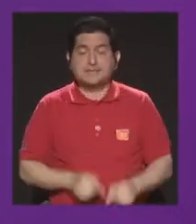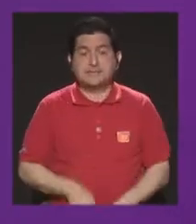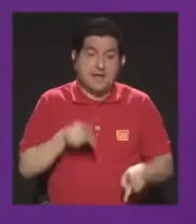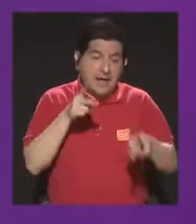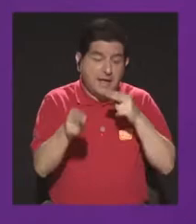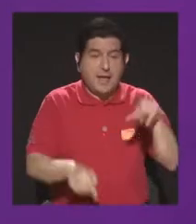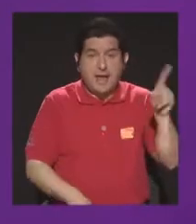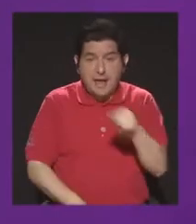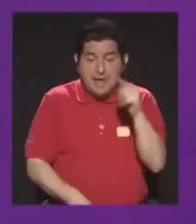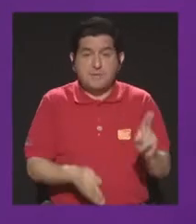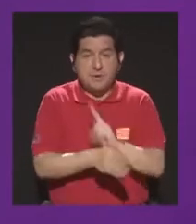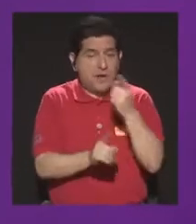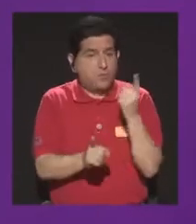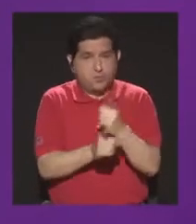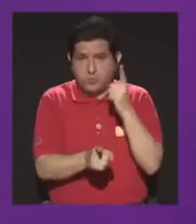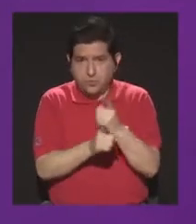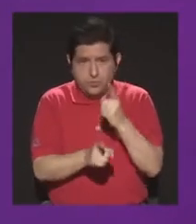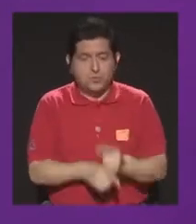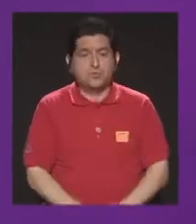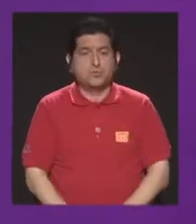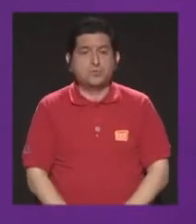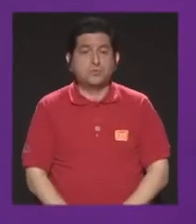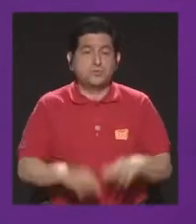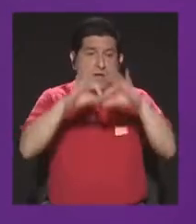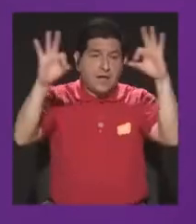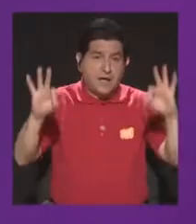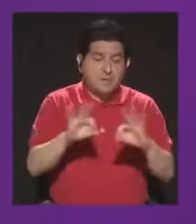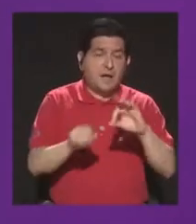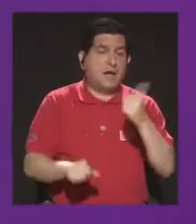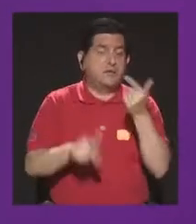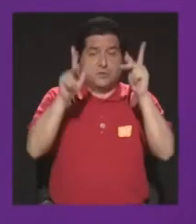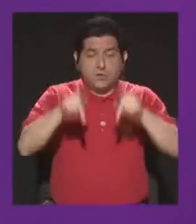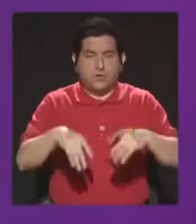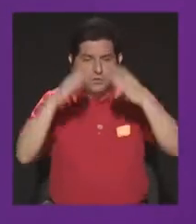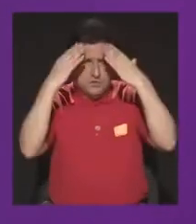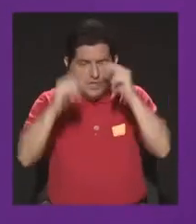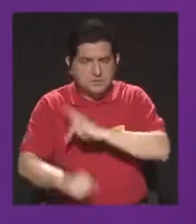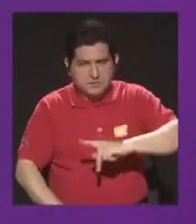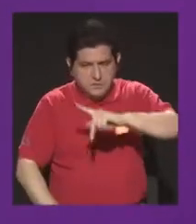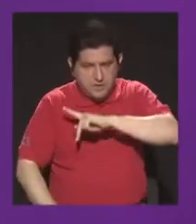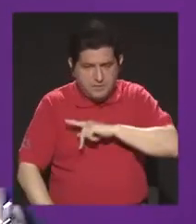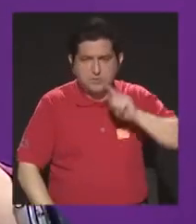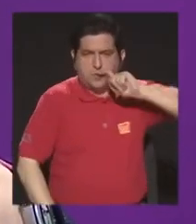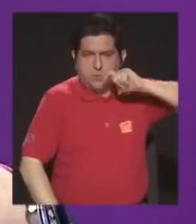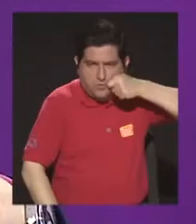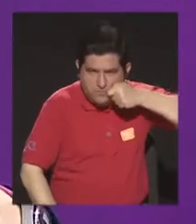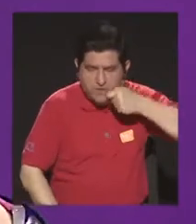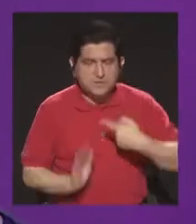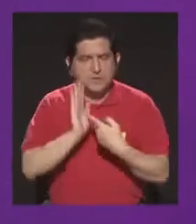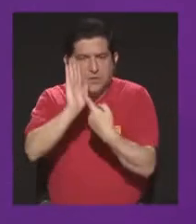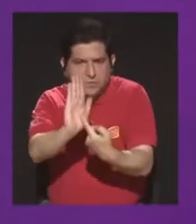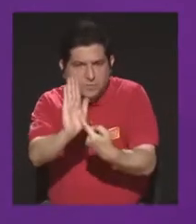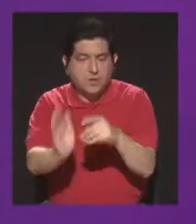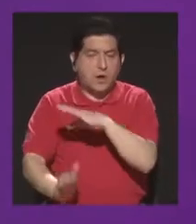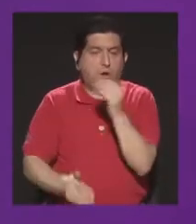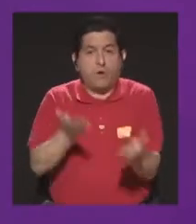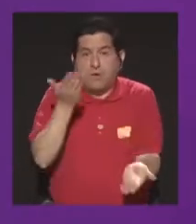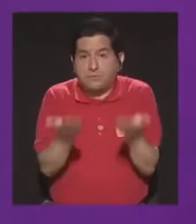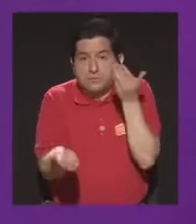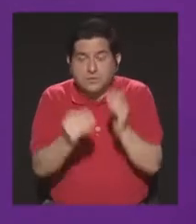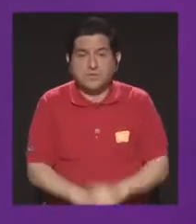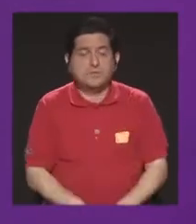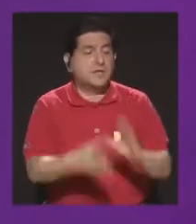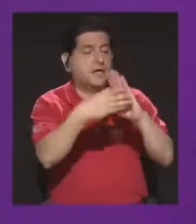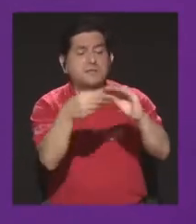para eliminar el uso inapropiado de la imagen de terceros, que se revele información personal confidencial o que haya en